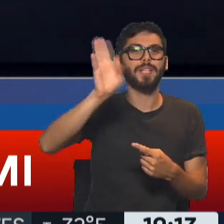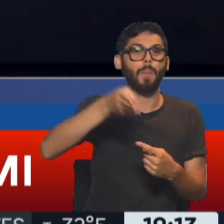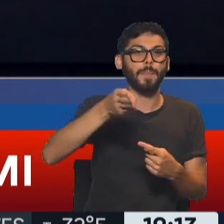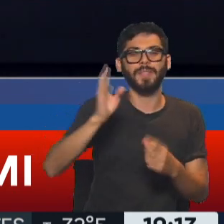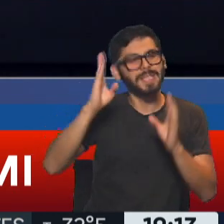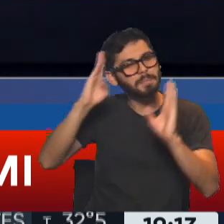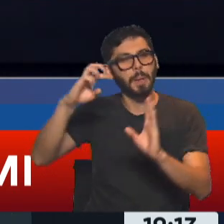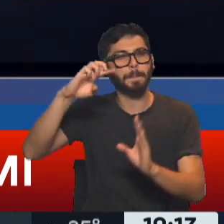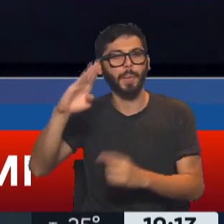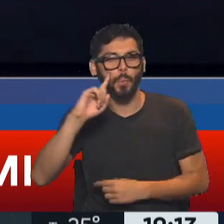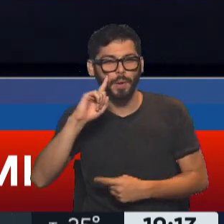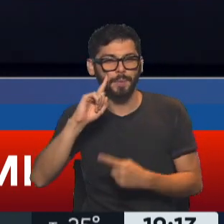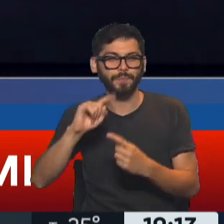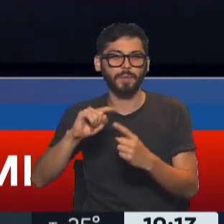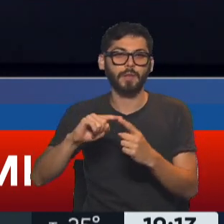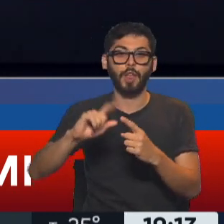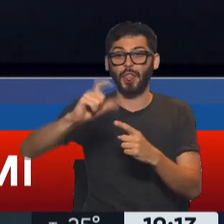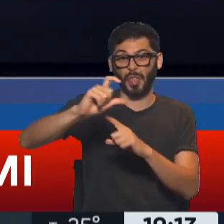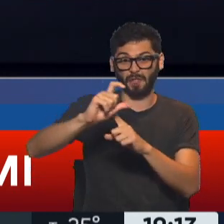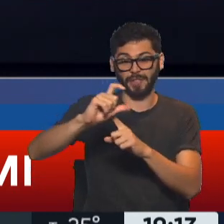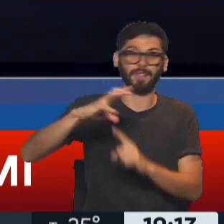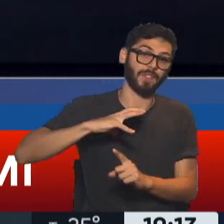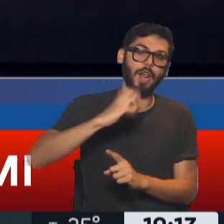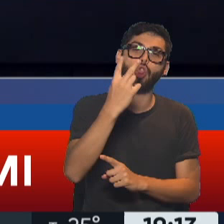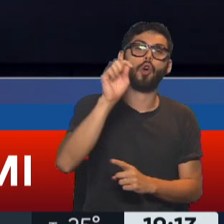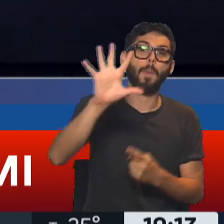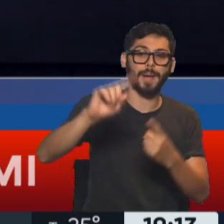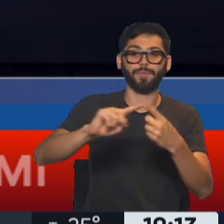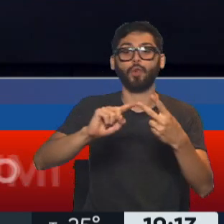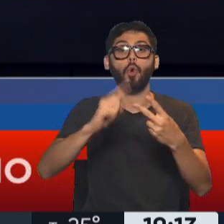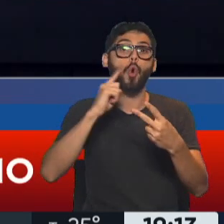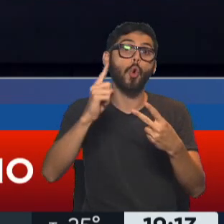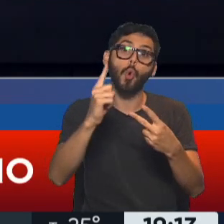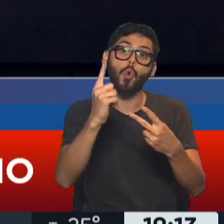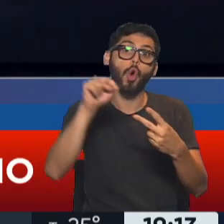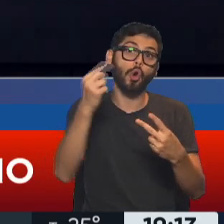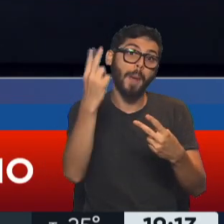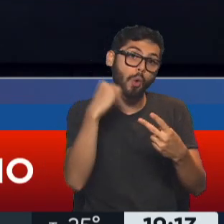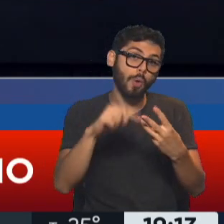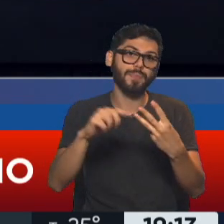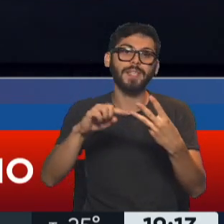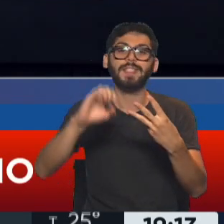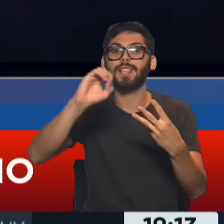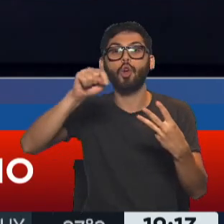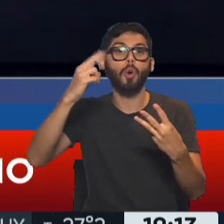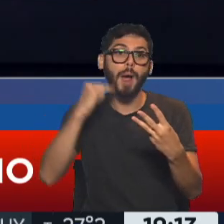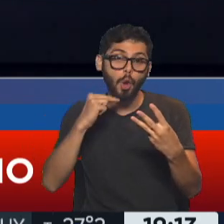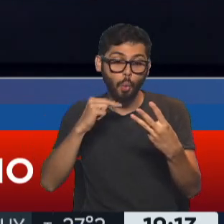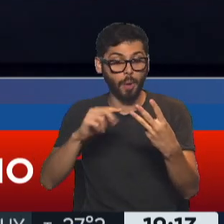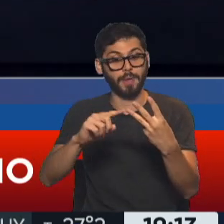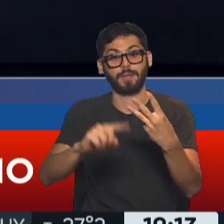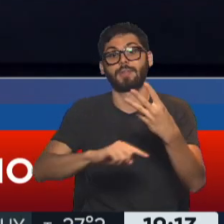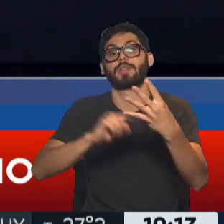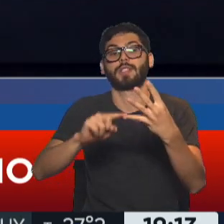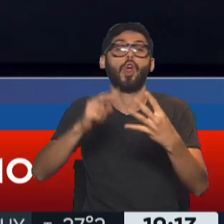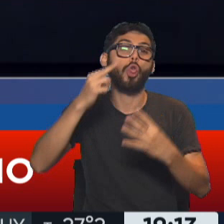PBI, de déficit primario este año, 1,9 el siguiente, 23, 0,9 en el 24, para llegar en